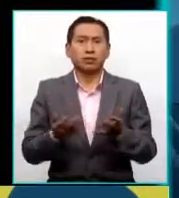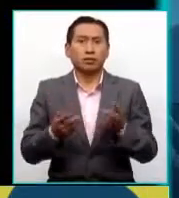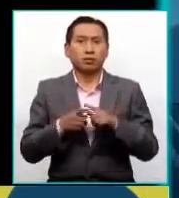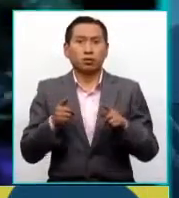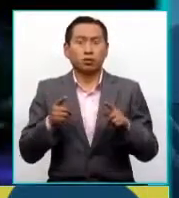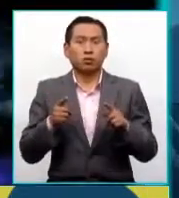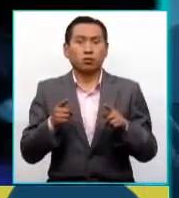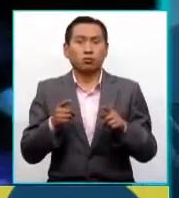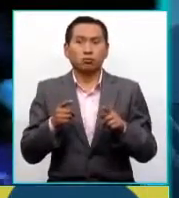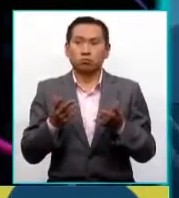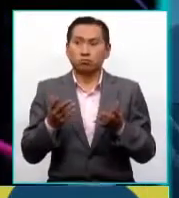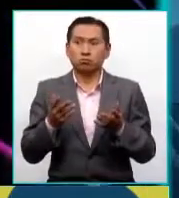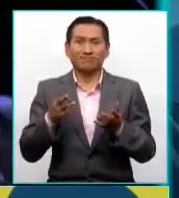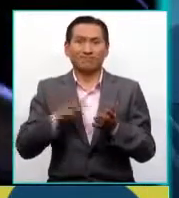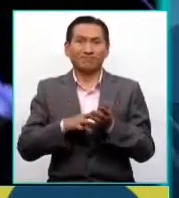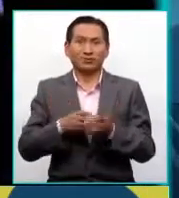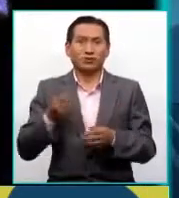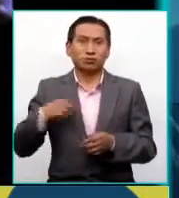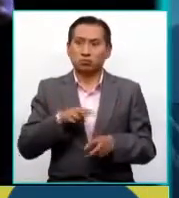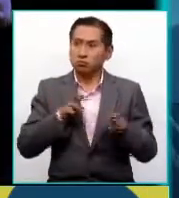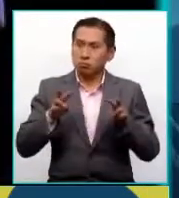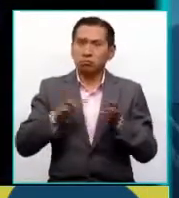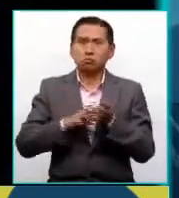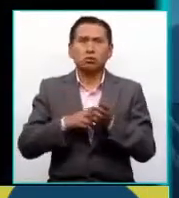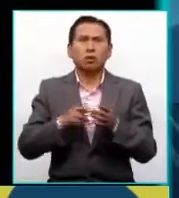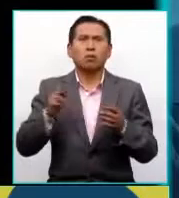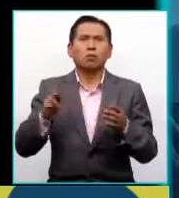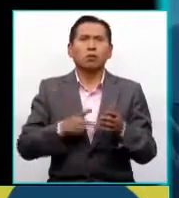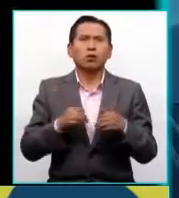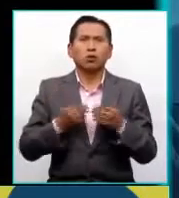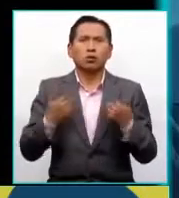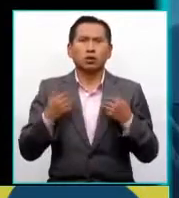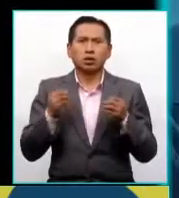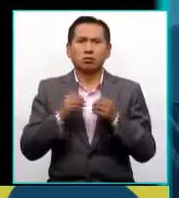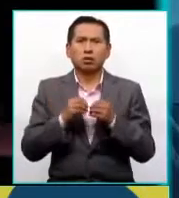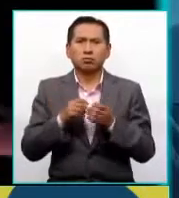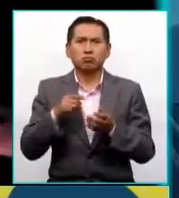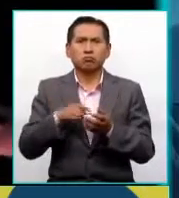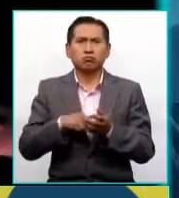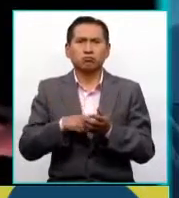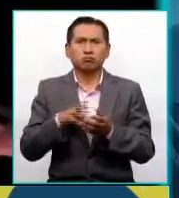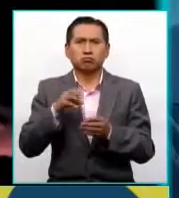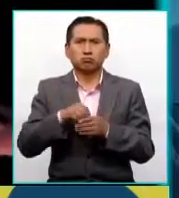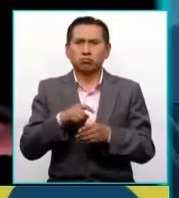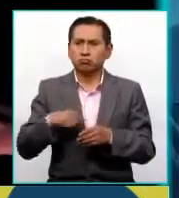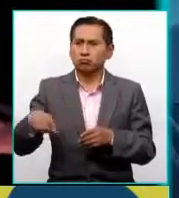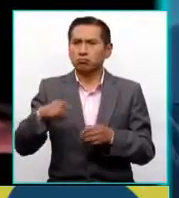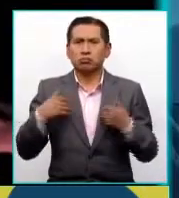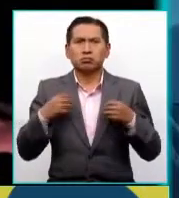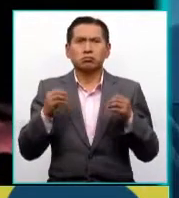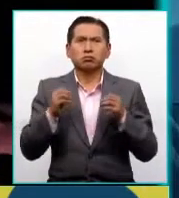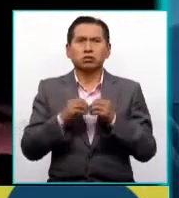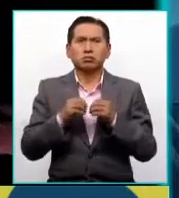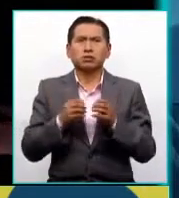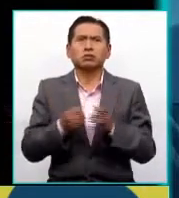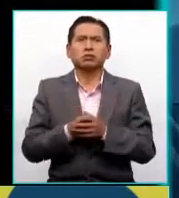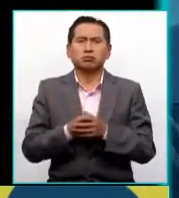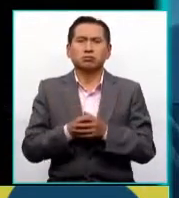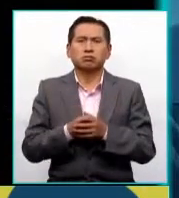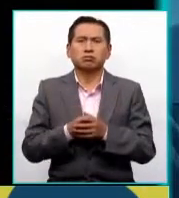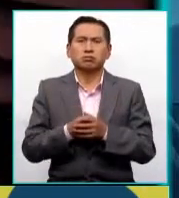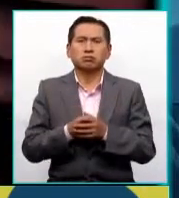en el que, bueno, tú puedes leer como la poesía chamánica, ¿no? De los curanderos